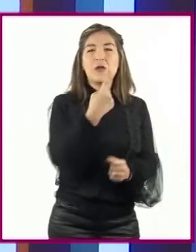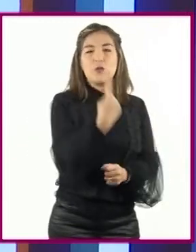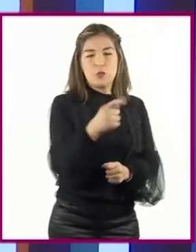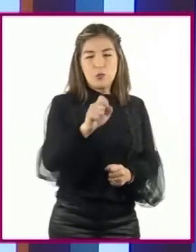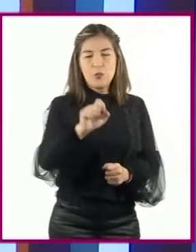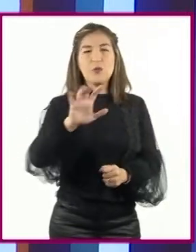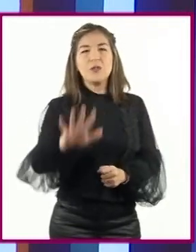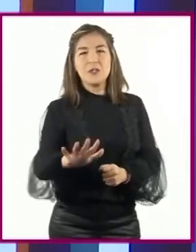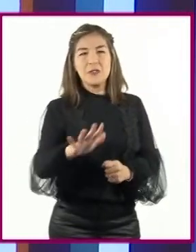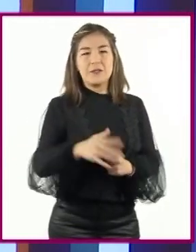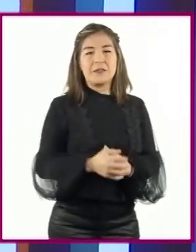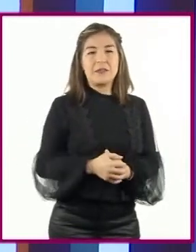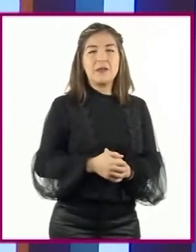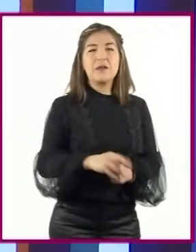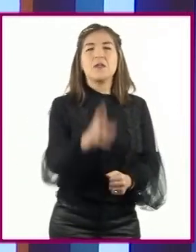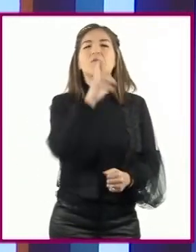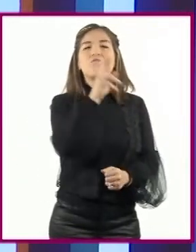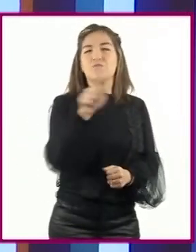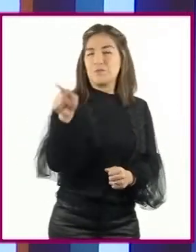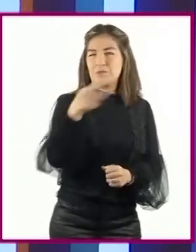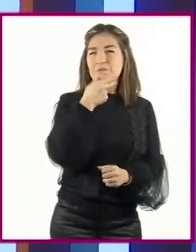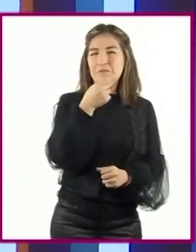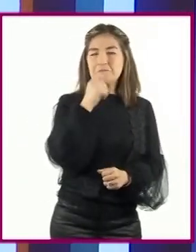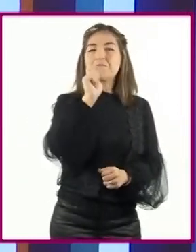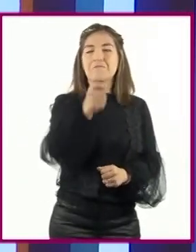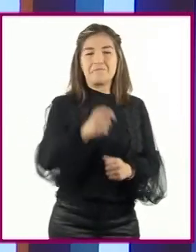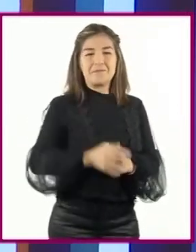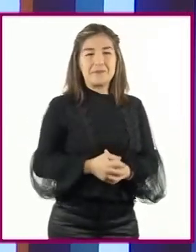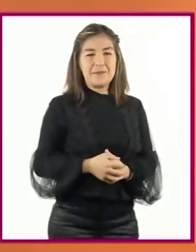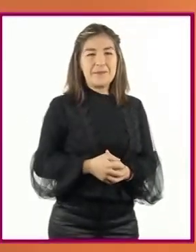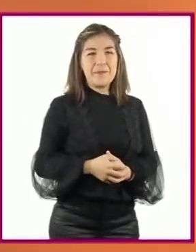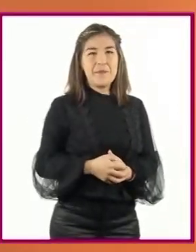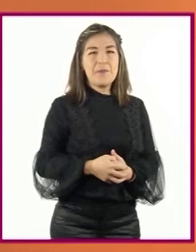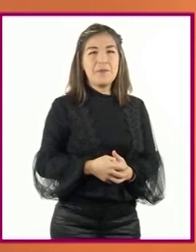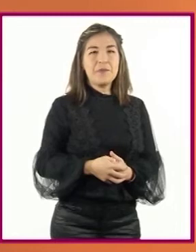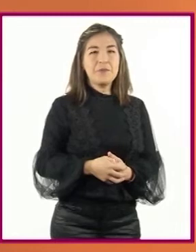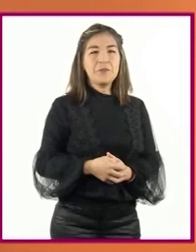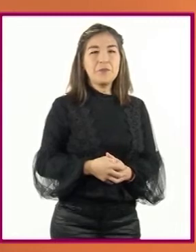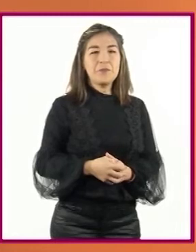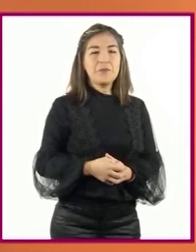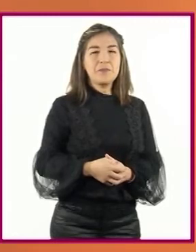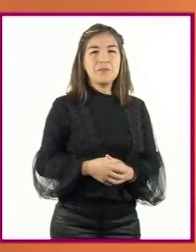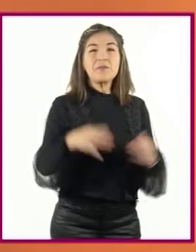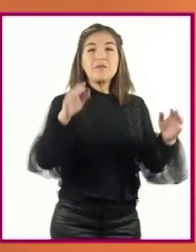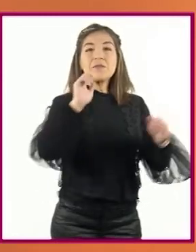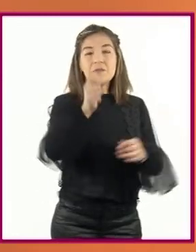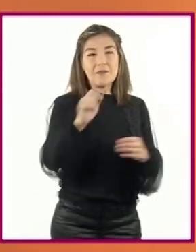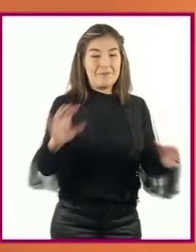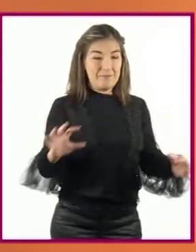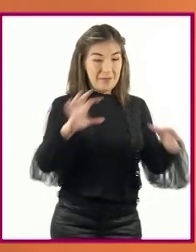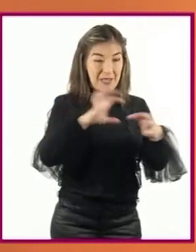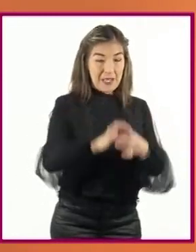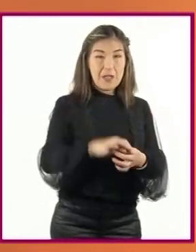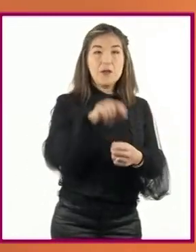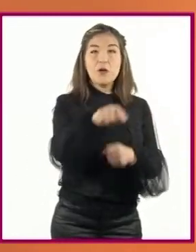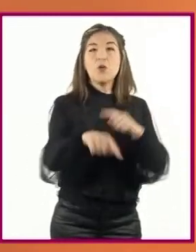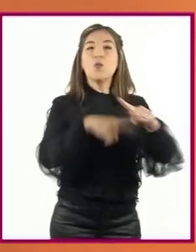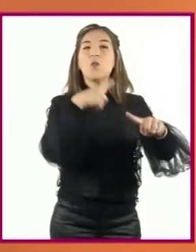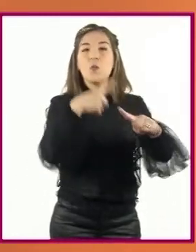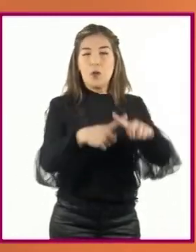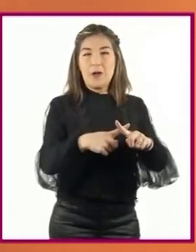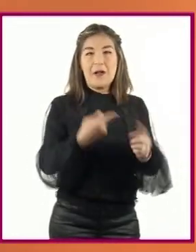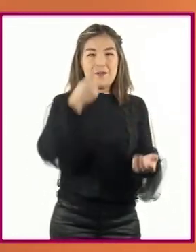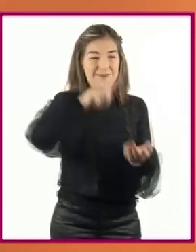5.5. El argumento de Joshua es el siguiente. Dada la relación multiplicativa que se establece entre